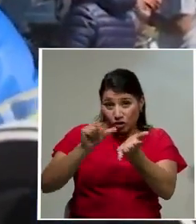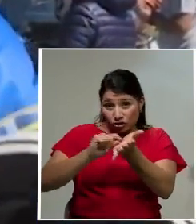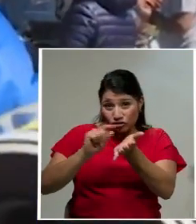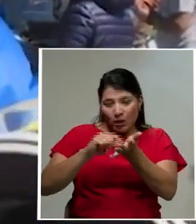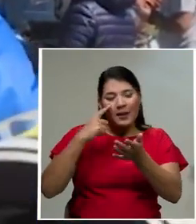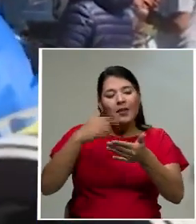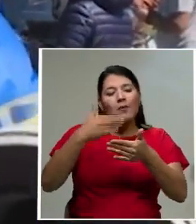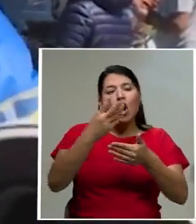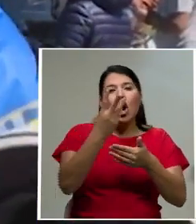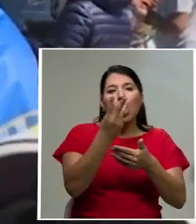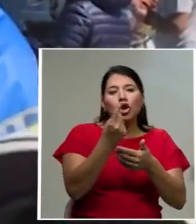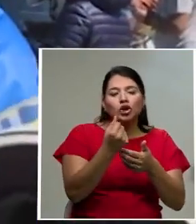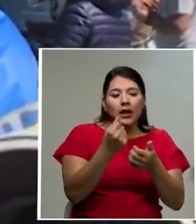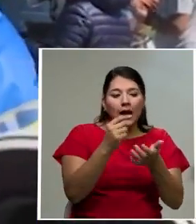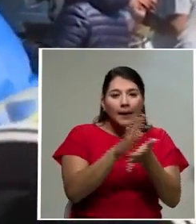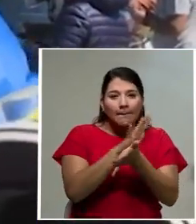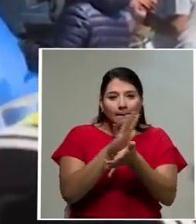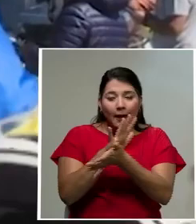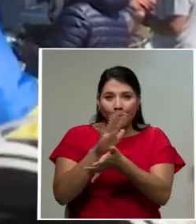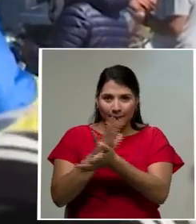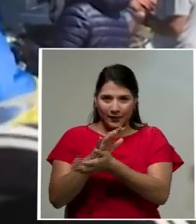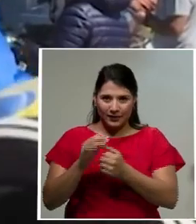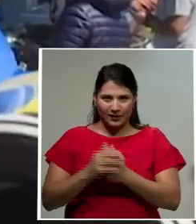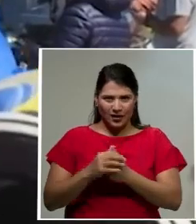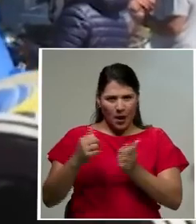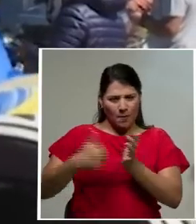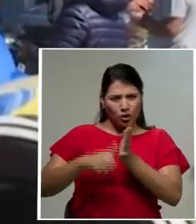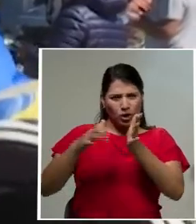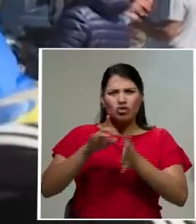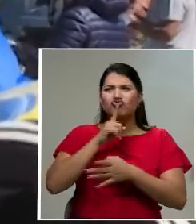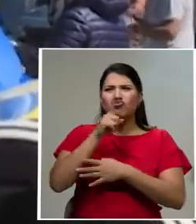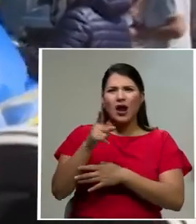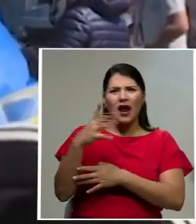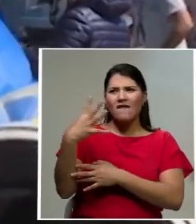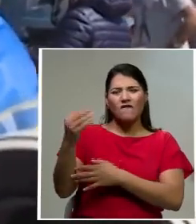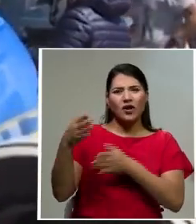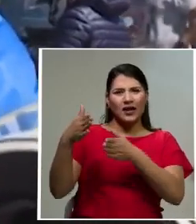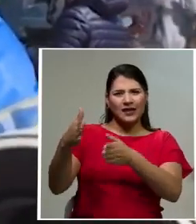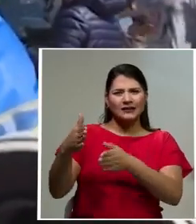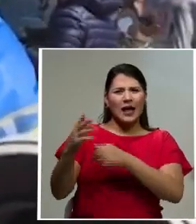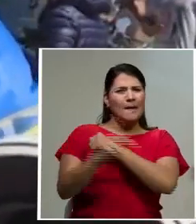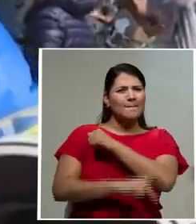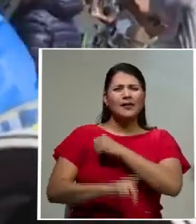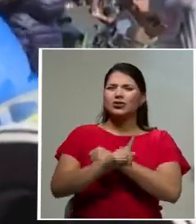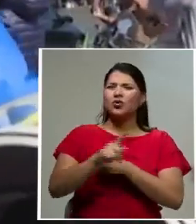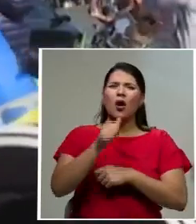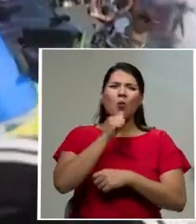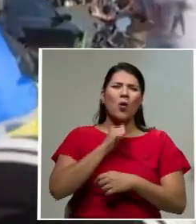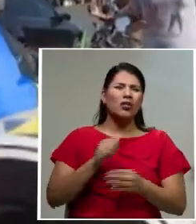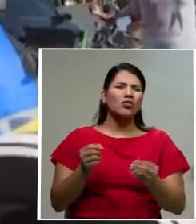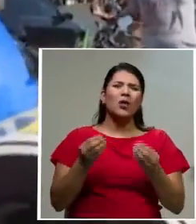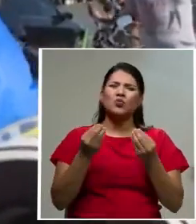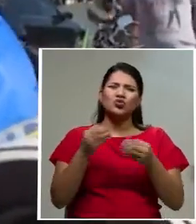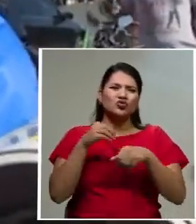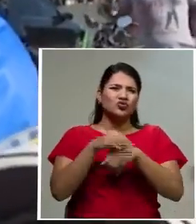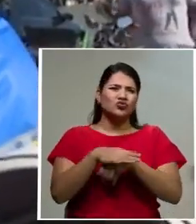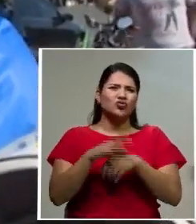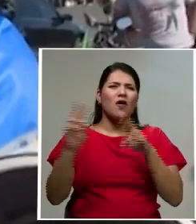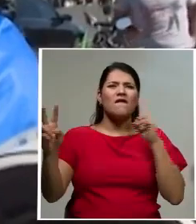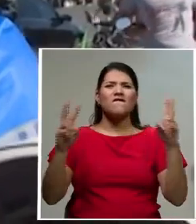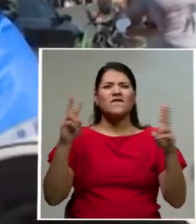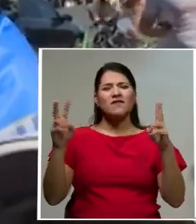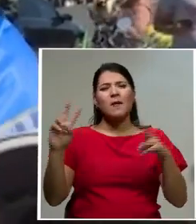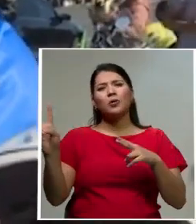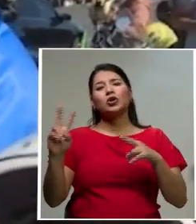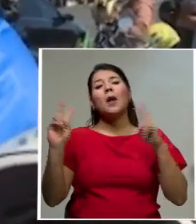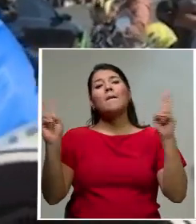El patriota verdadero está en la calle. Voto auditable ya. El país no aguanta más tanta interferencia de poderes. ¡Viva Bolsonaro! ¡Viva